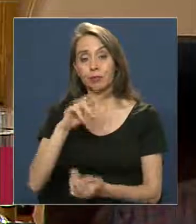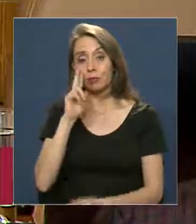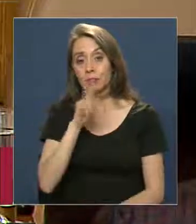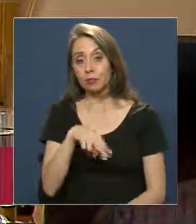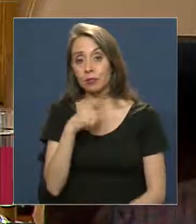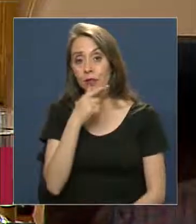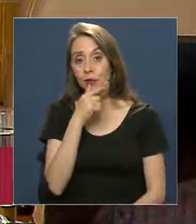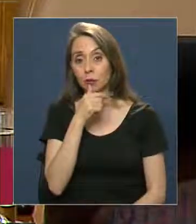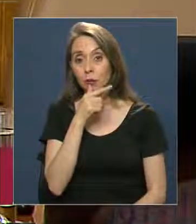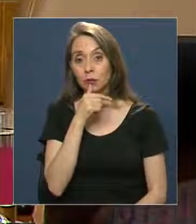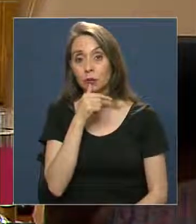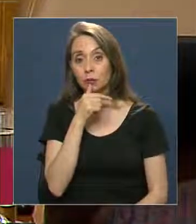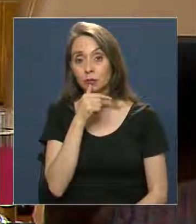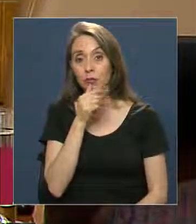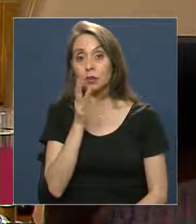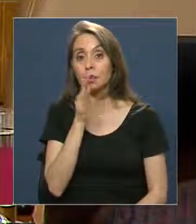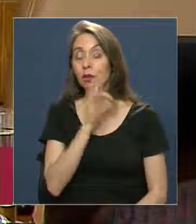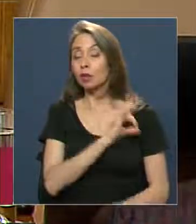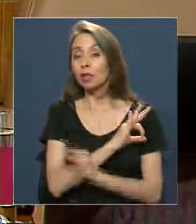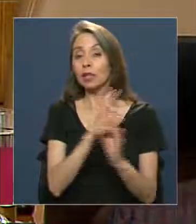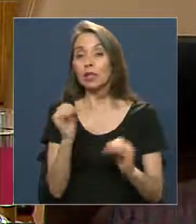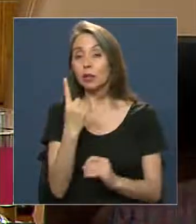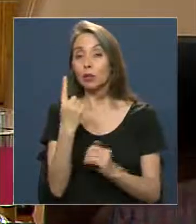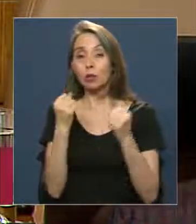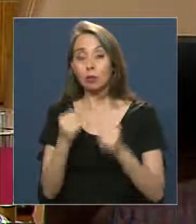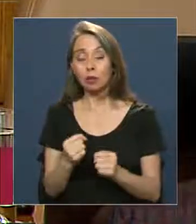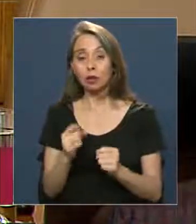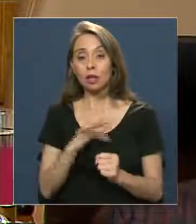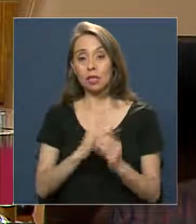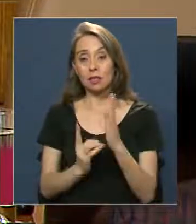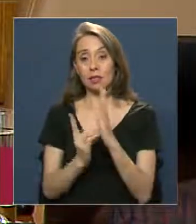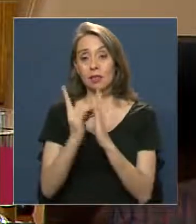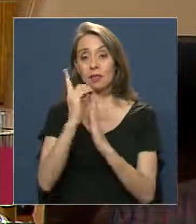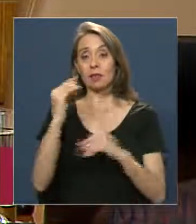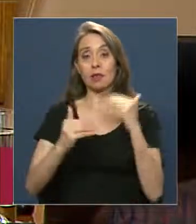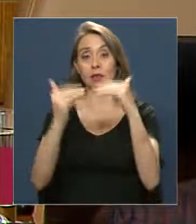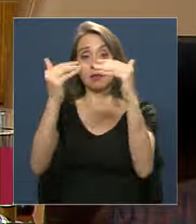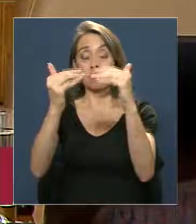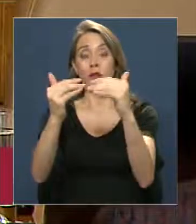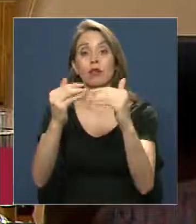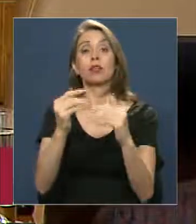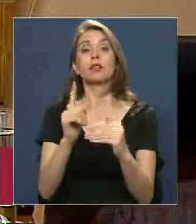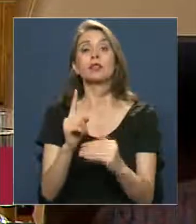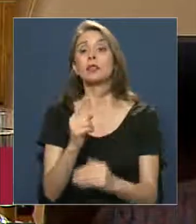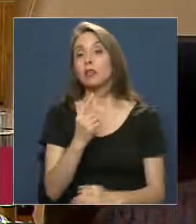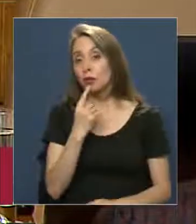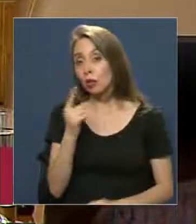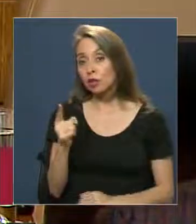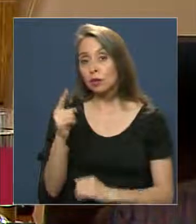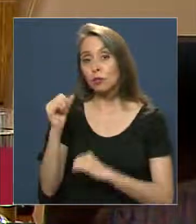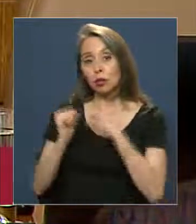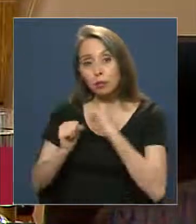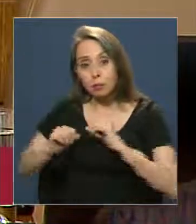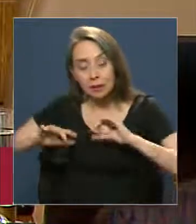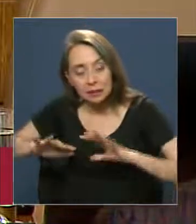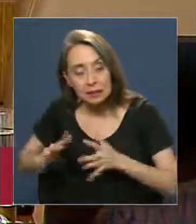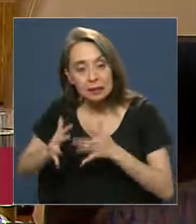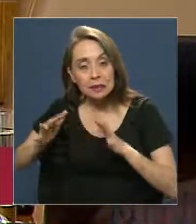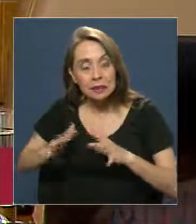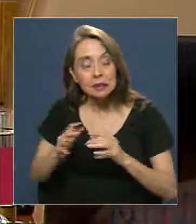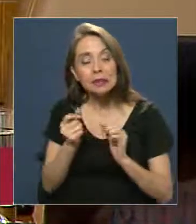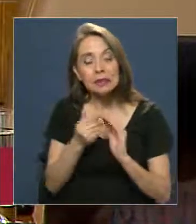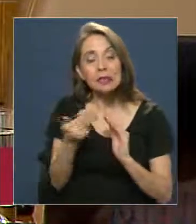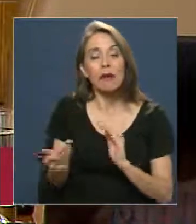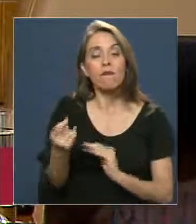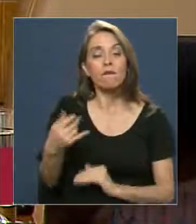Sin duda, no hay ninguna posibilidad de que este país salga adelante si nosotros no le damos valor a lo que es el emprendimiento. Si no entendemos que